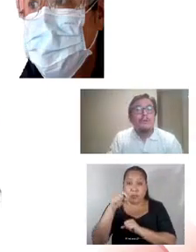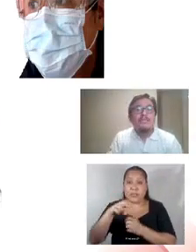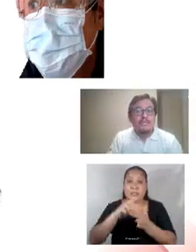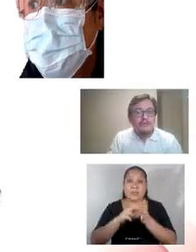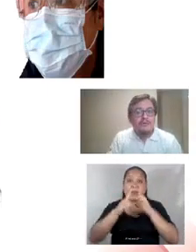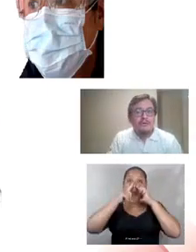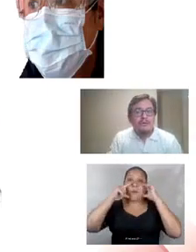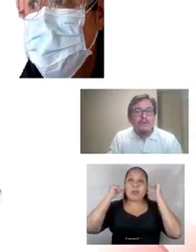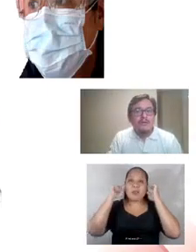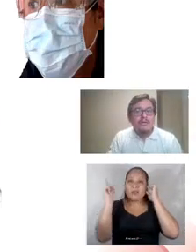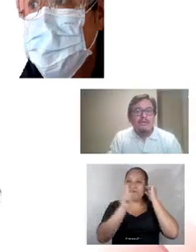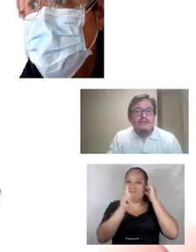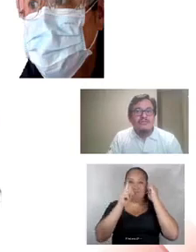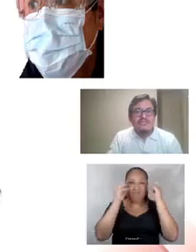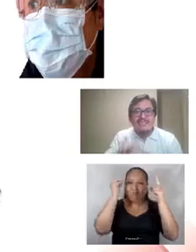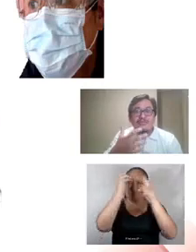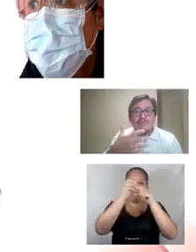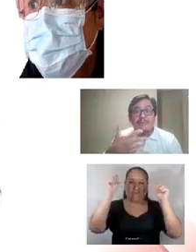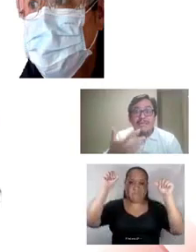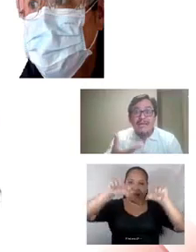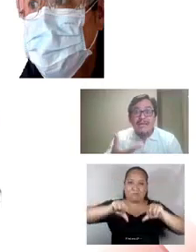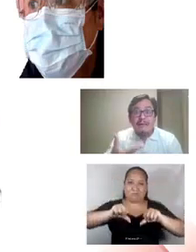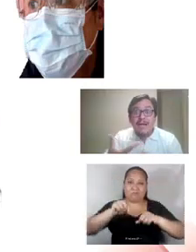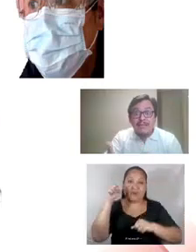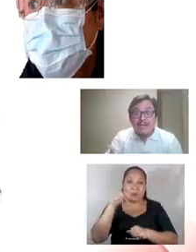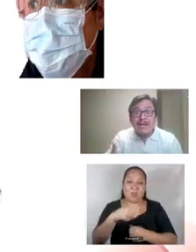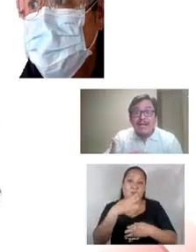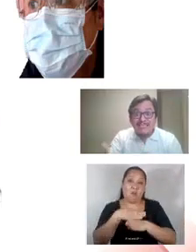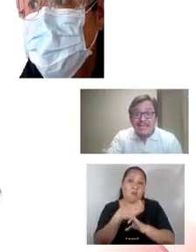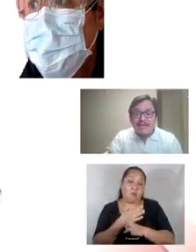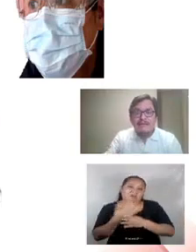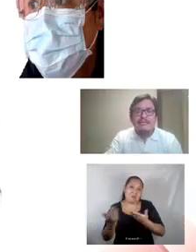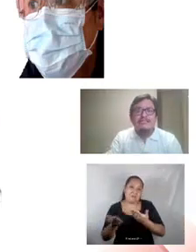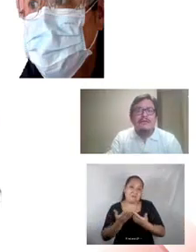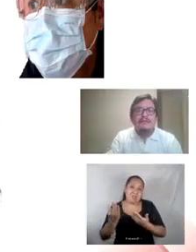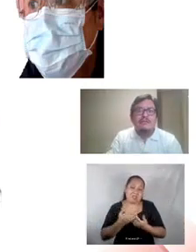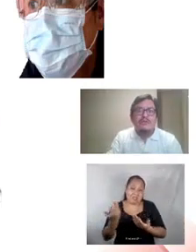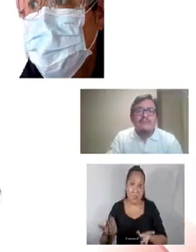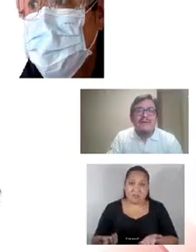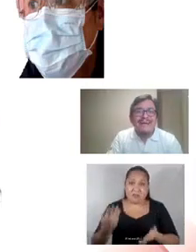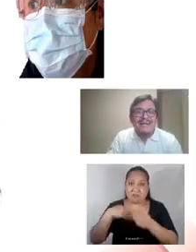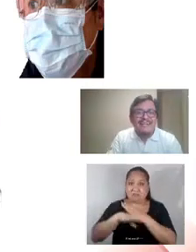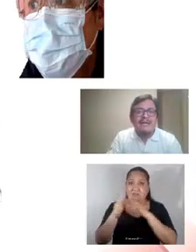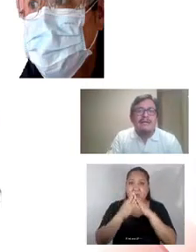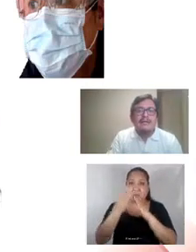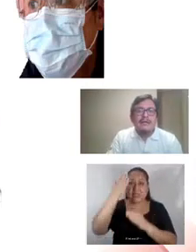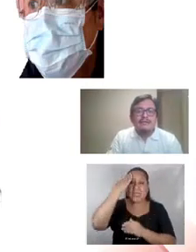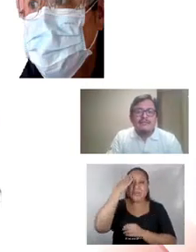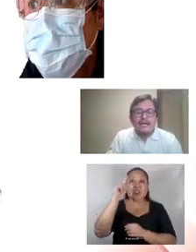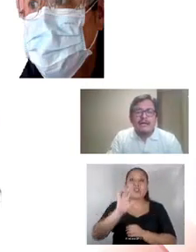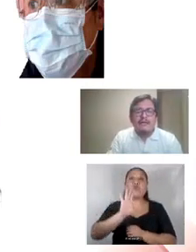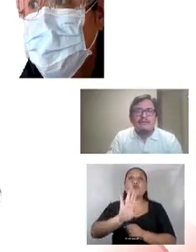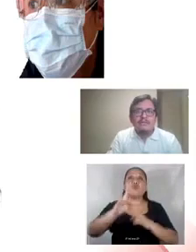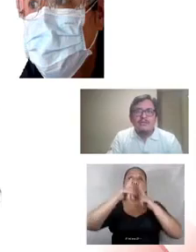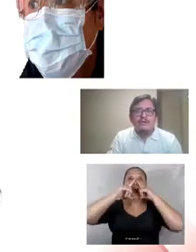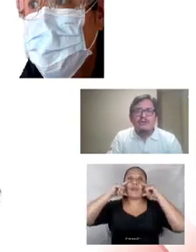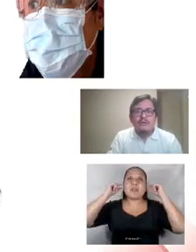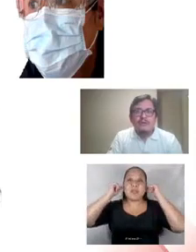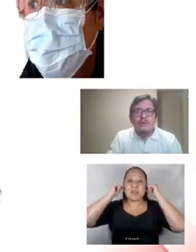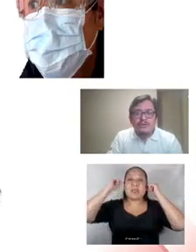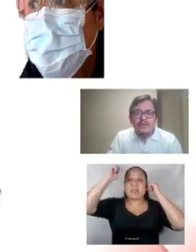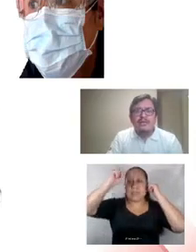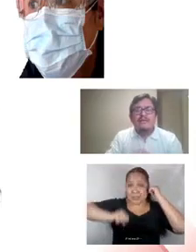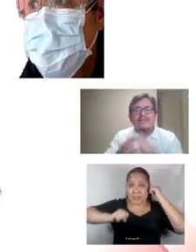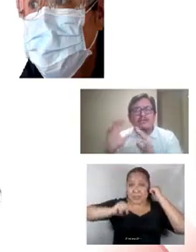no está cumpliendo su objetivo, ¿ya? Entonces, esa es una manera práctica, casera, de saber si una mascarilla está